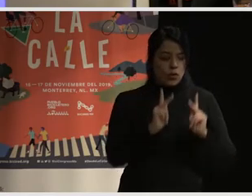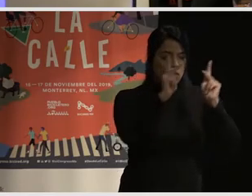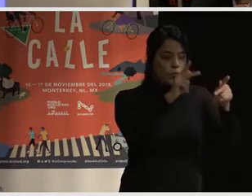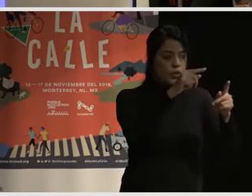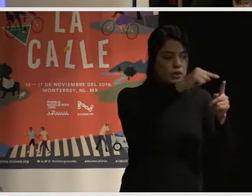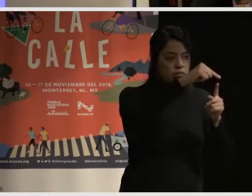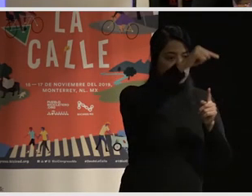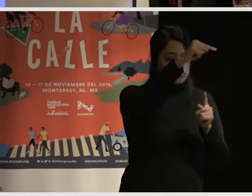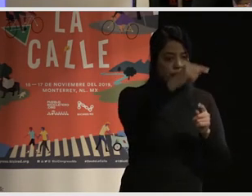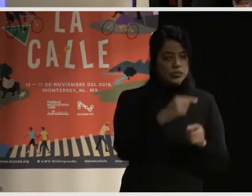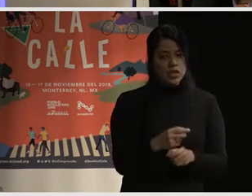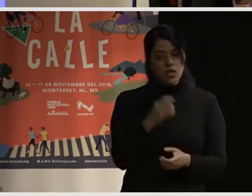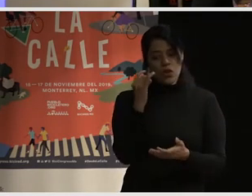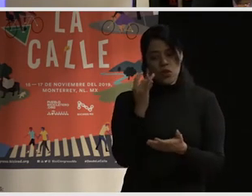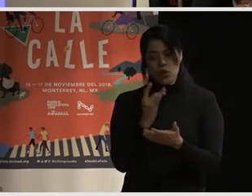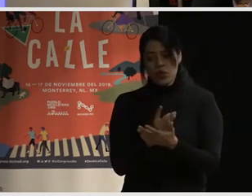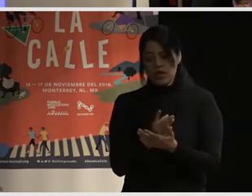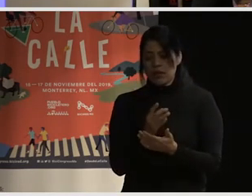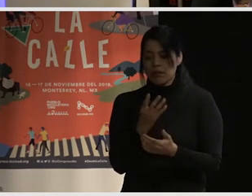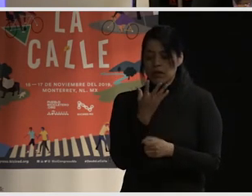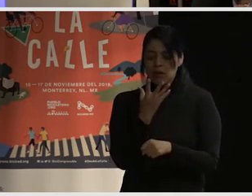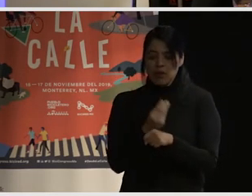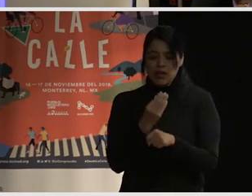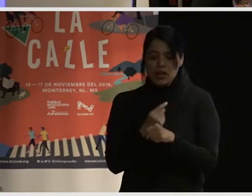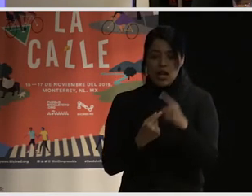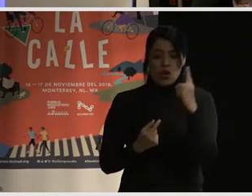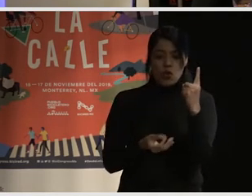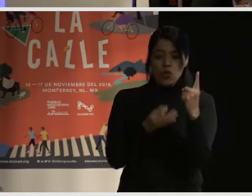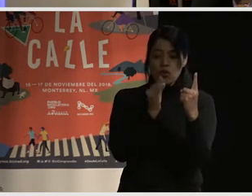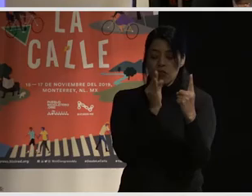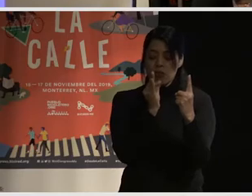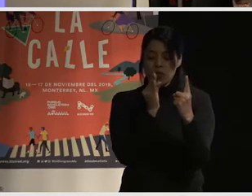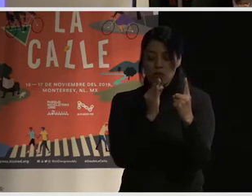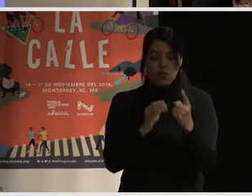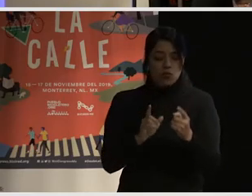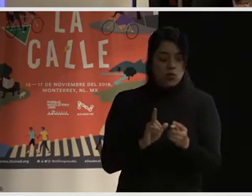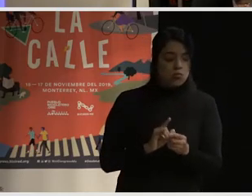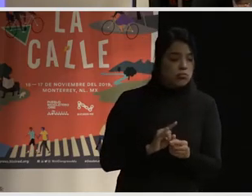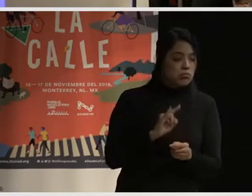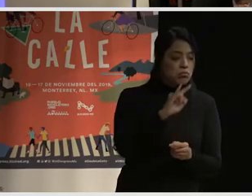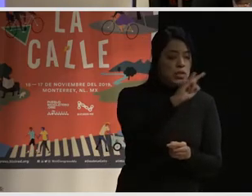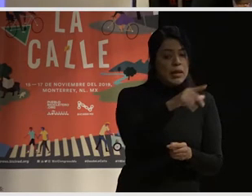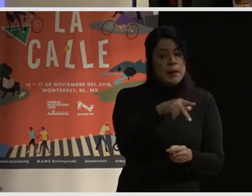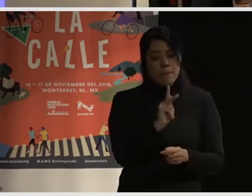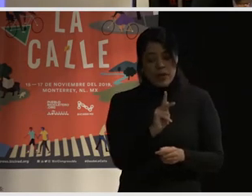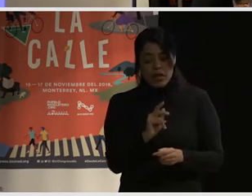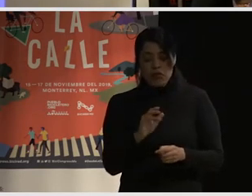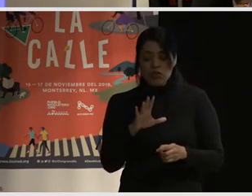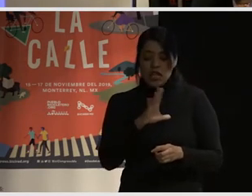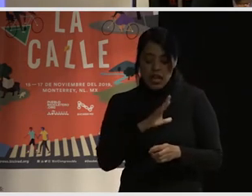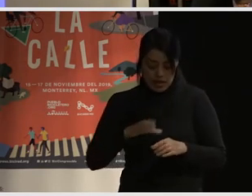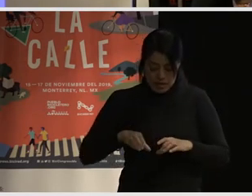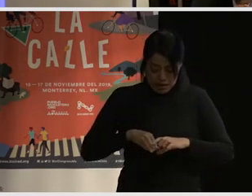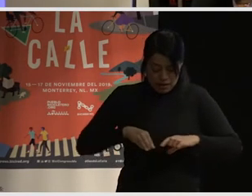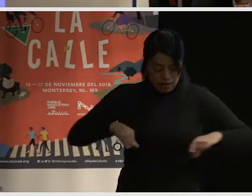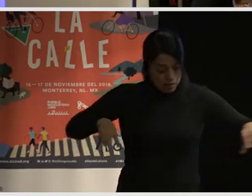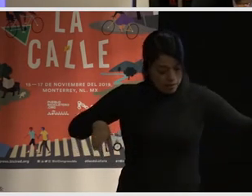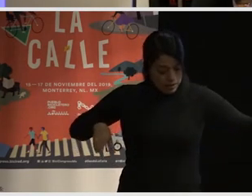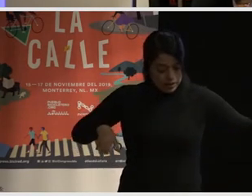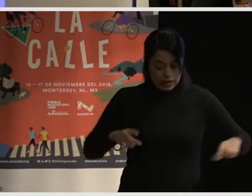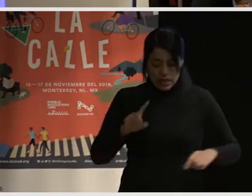no le soluciona más que un minuto en su traslado en cambio si generas banquetas con esos mil millones de pesos 100